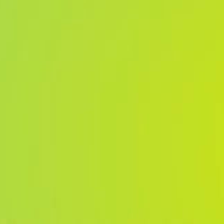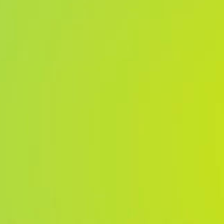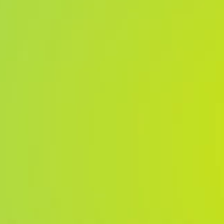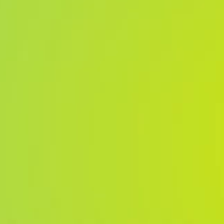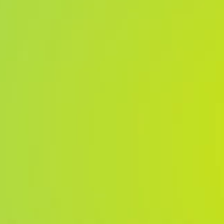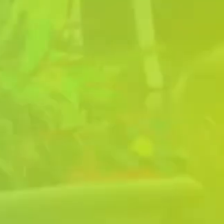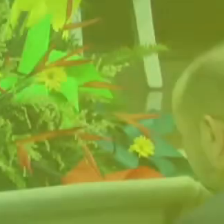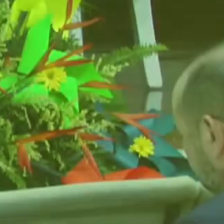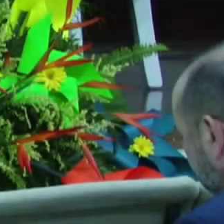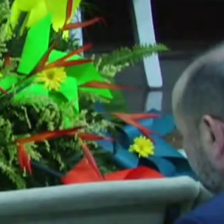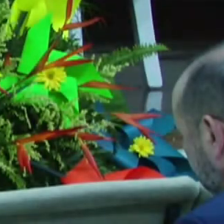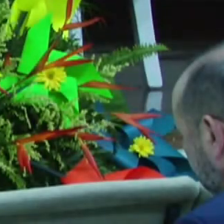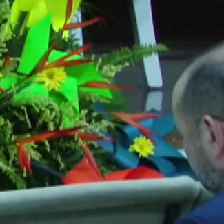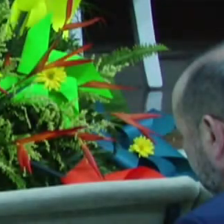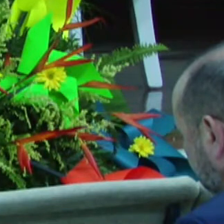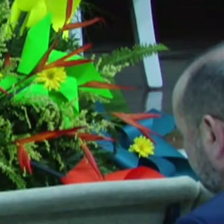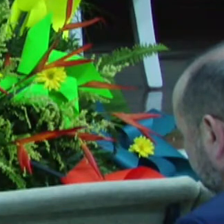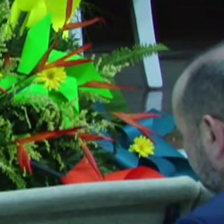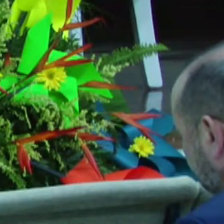Muchísimas gracias.